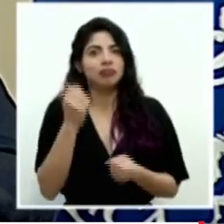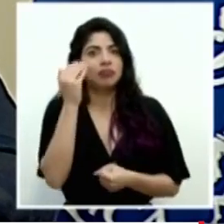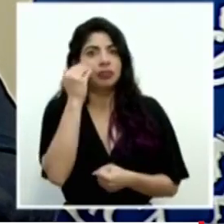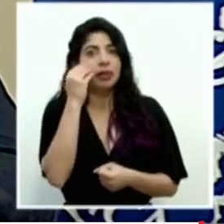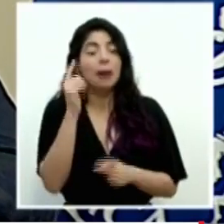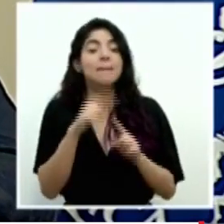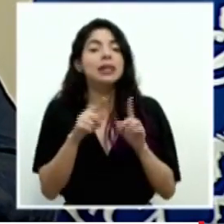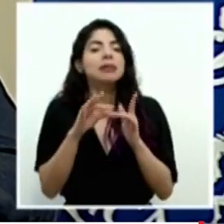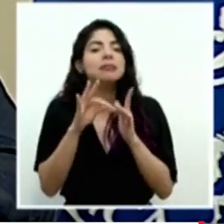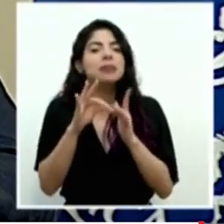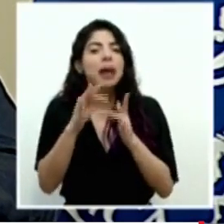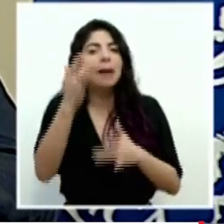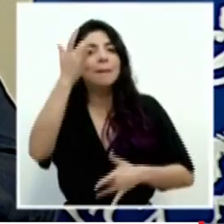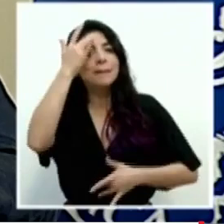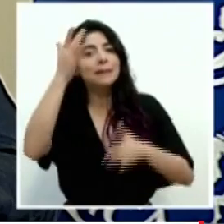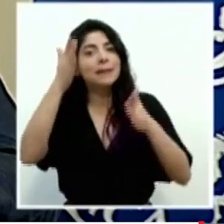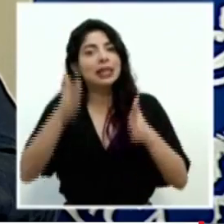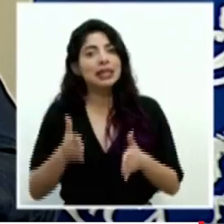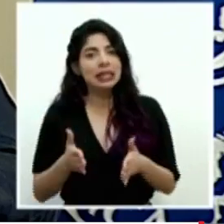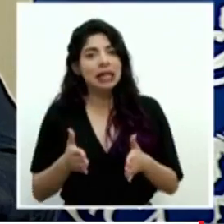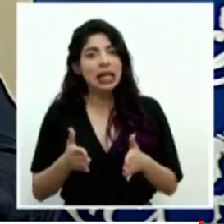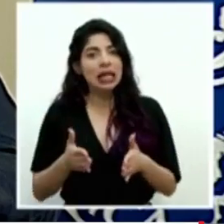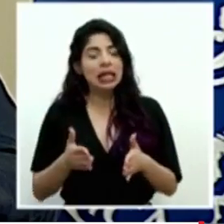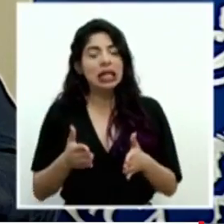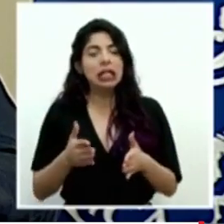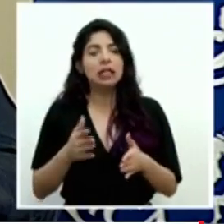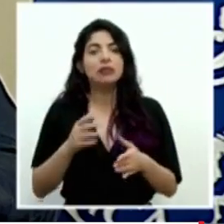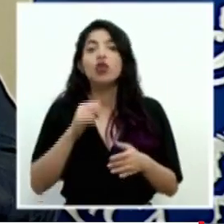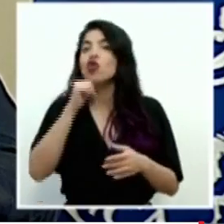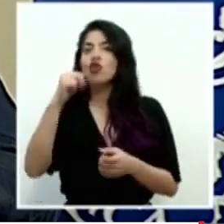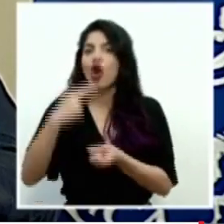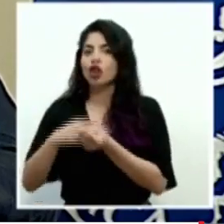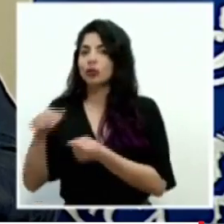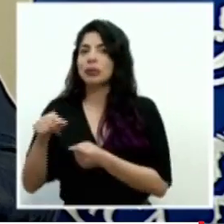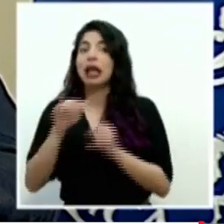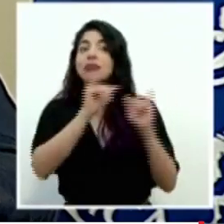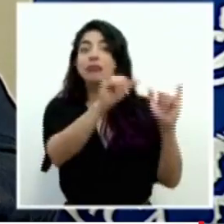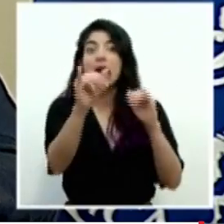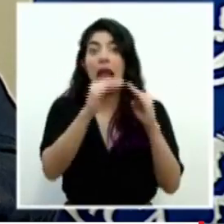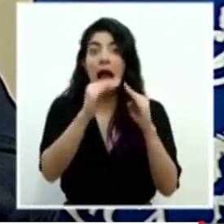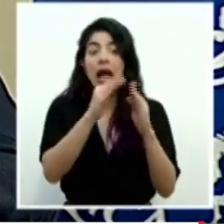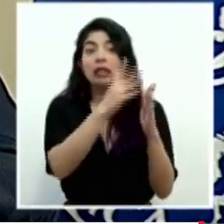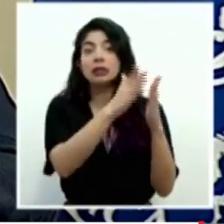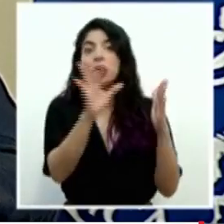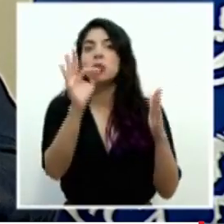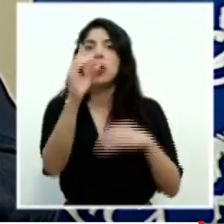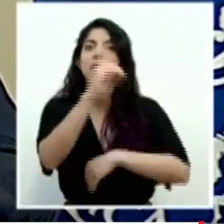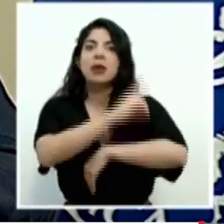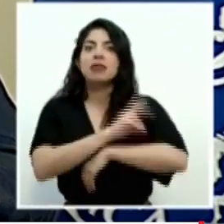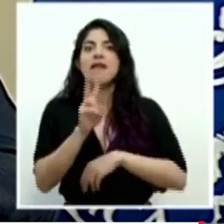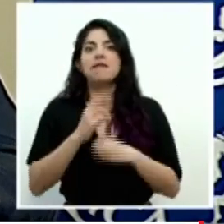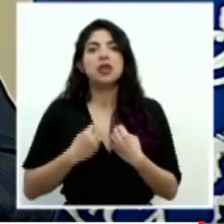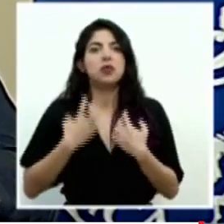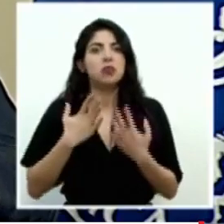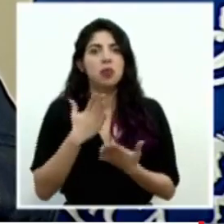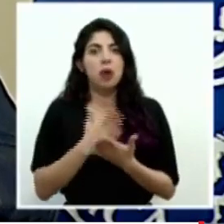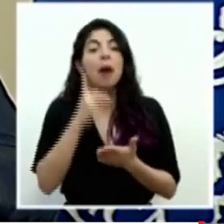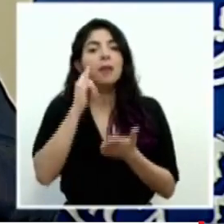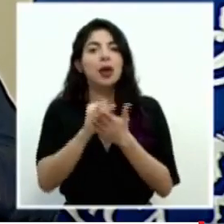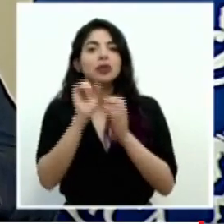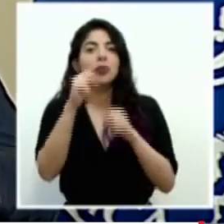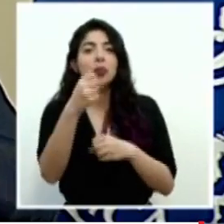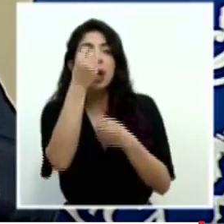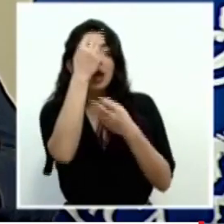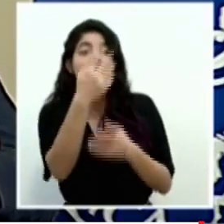específicamente en los pacientes, en las personas que tienen un manejo fuera del hospital. Y por eso es que también el lineamiento incluso dice que se puede dar de